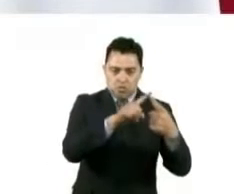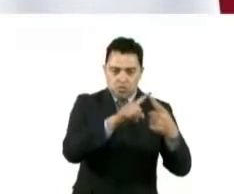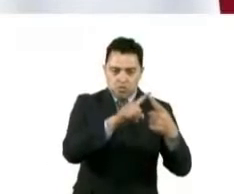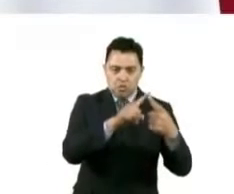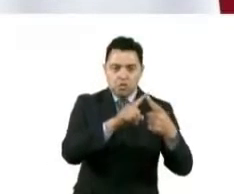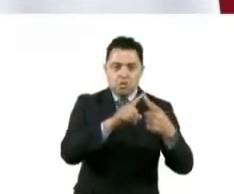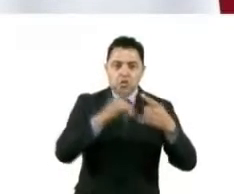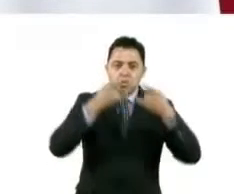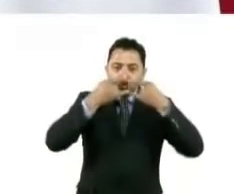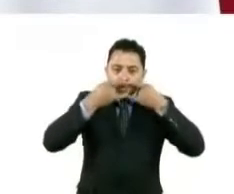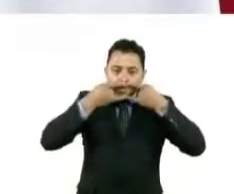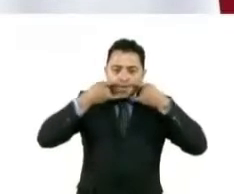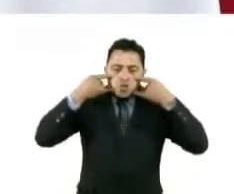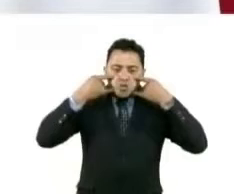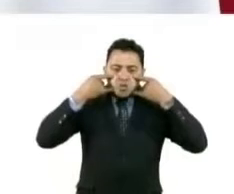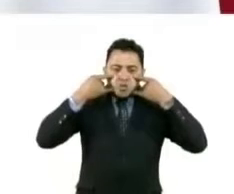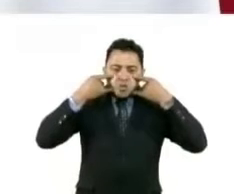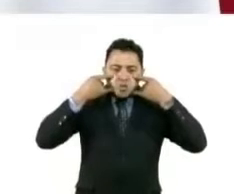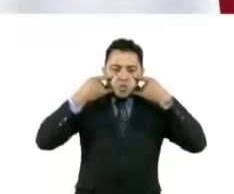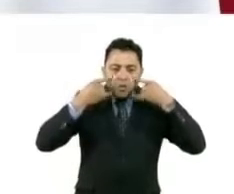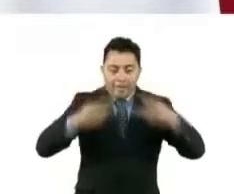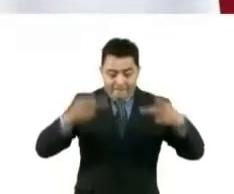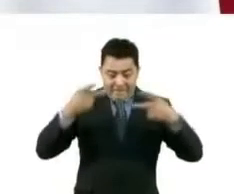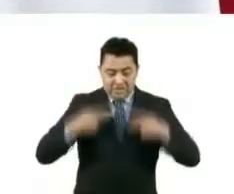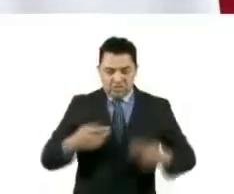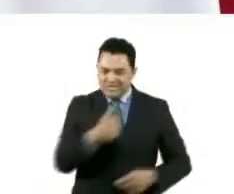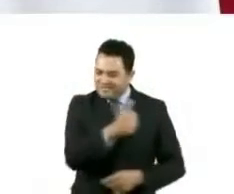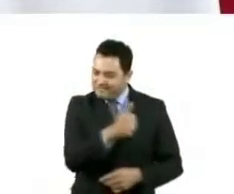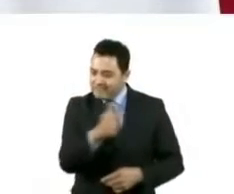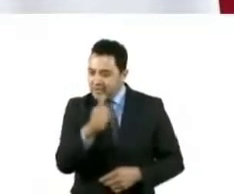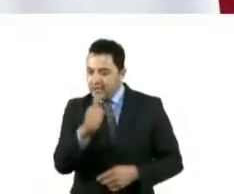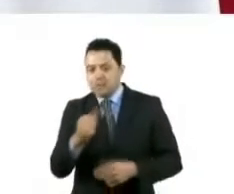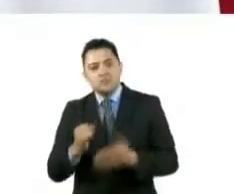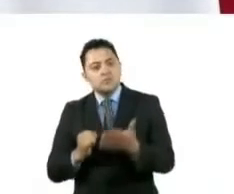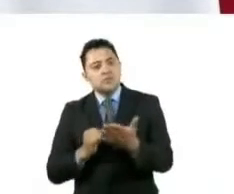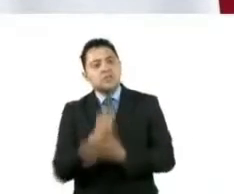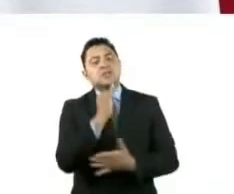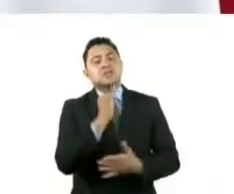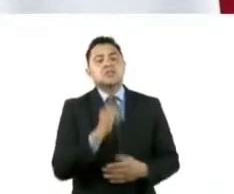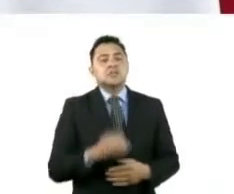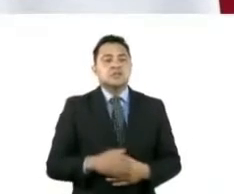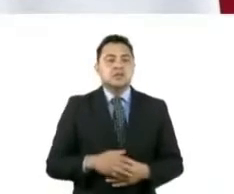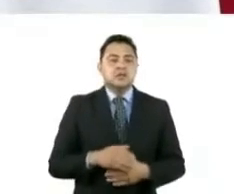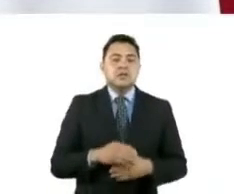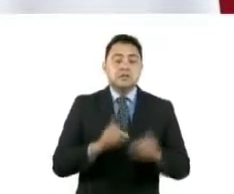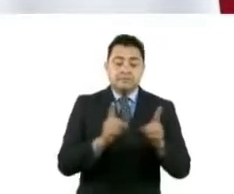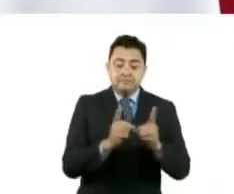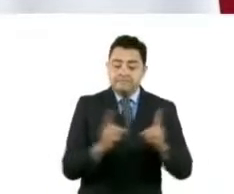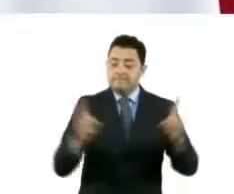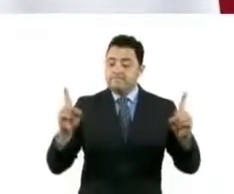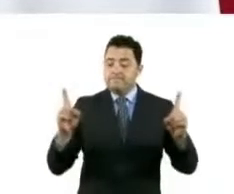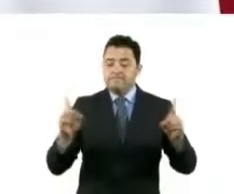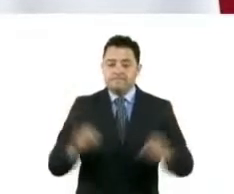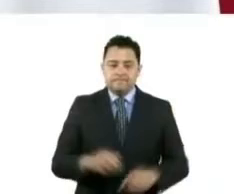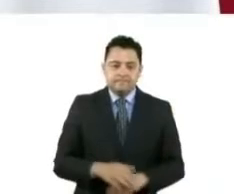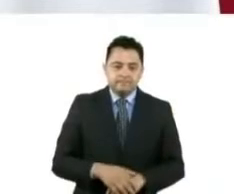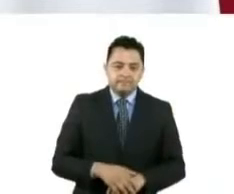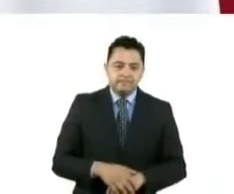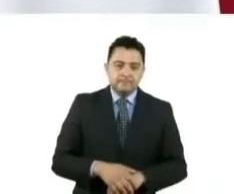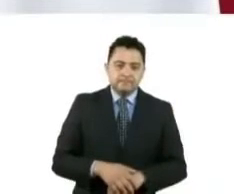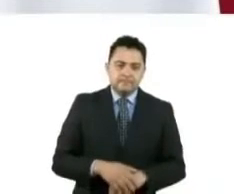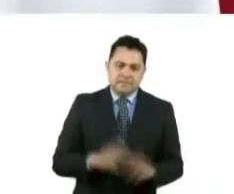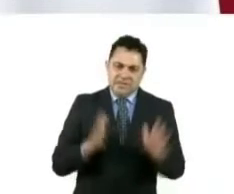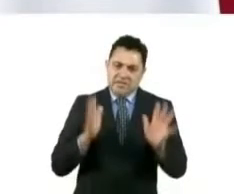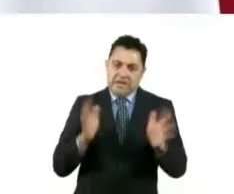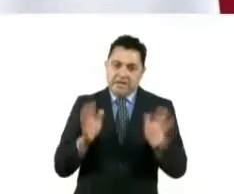considera el uso voluntario de cubrebocas en espacios abiertos, sin aglomeraciones y con sana distancia. O sea,